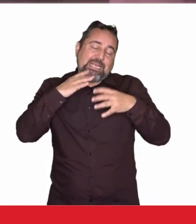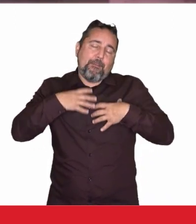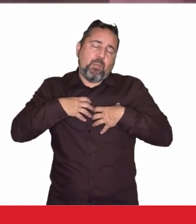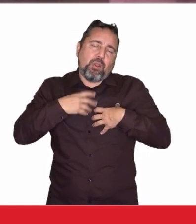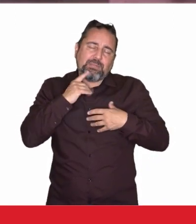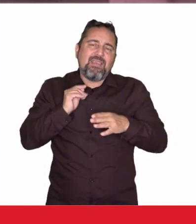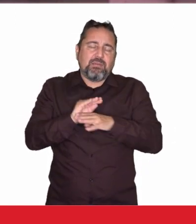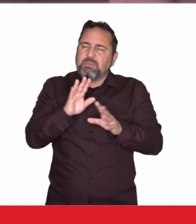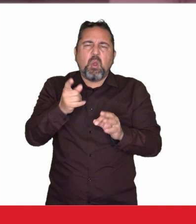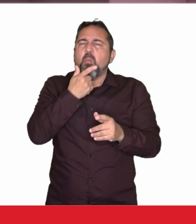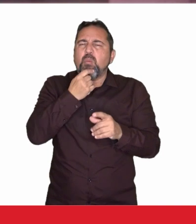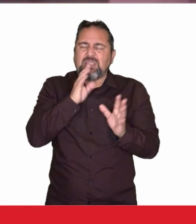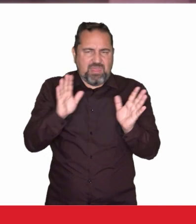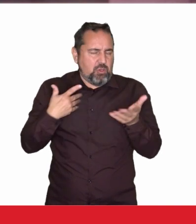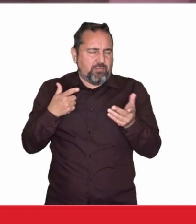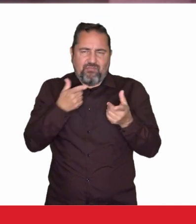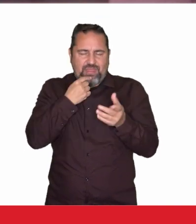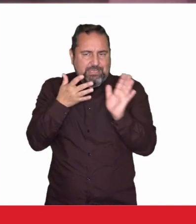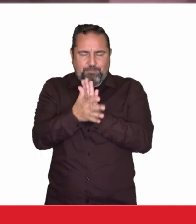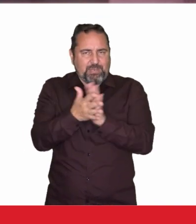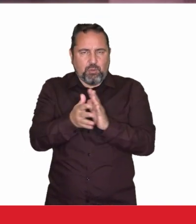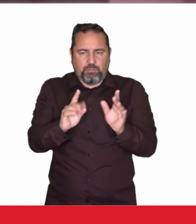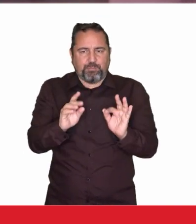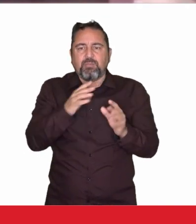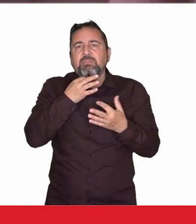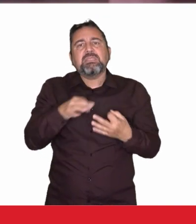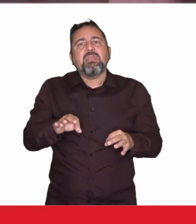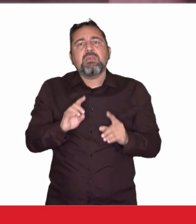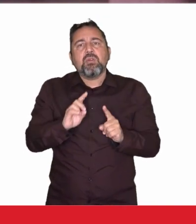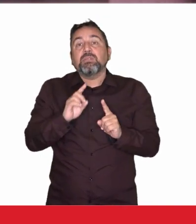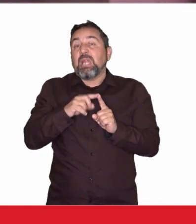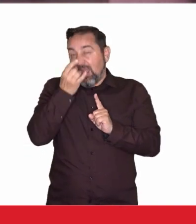Esto básicamente se resume de una forma muy sencillita en